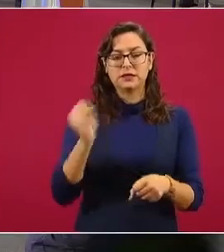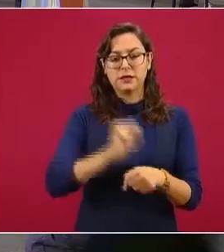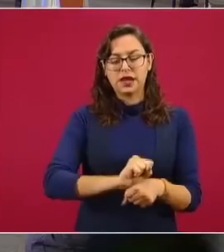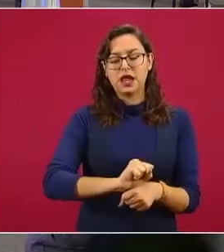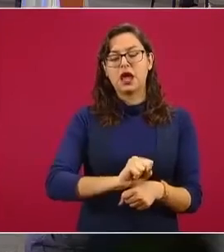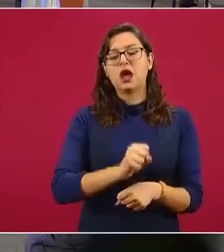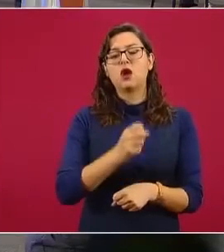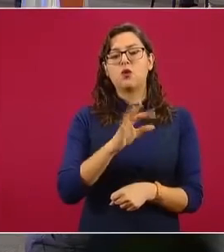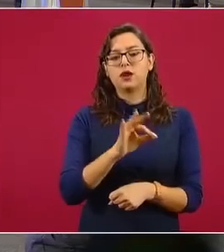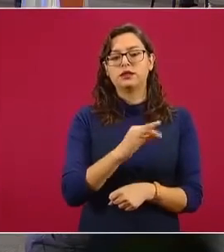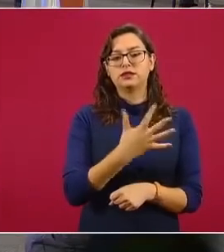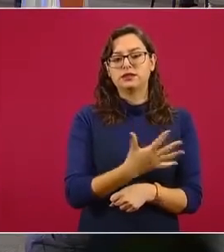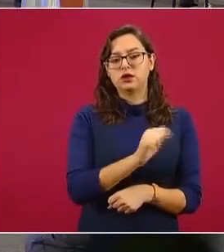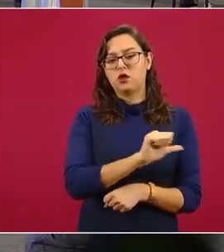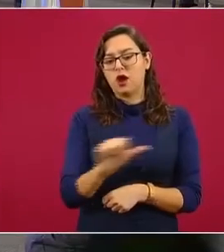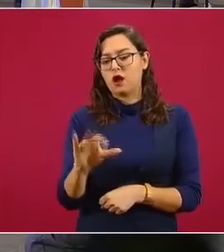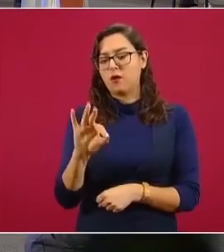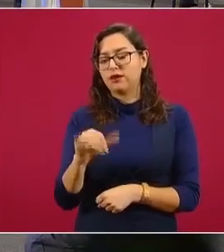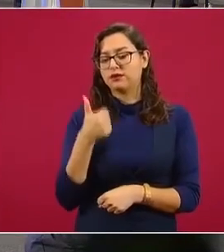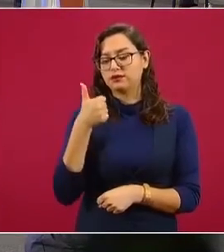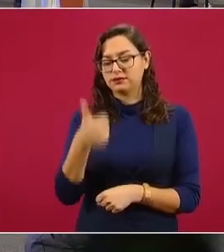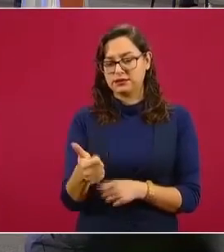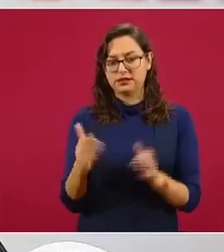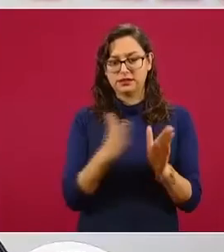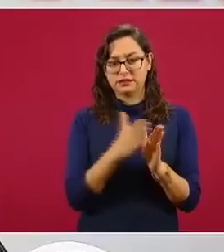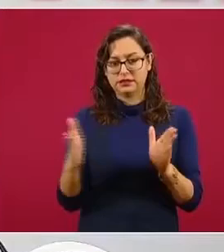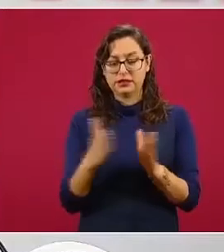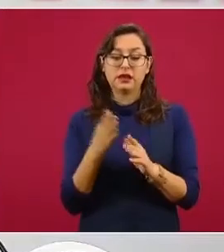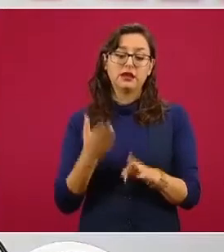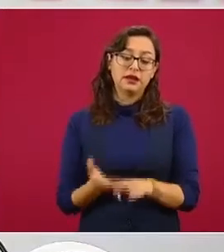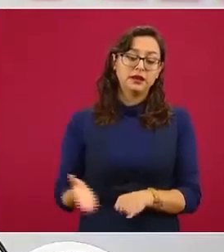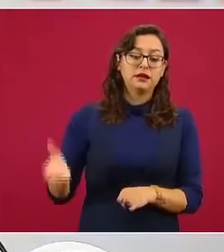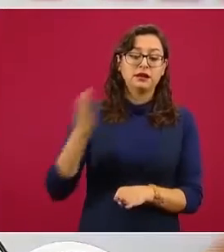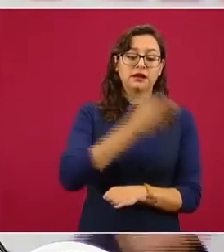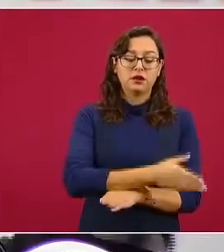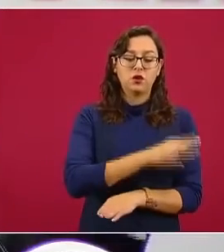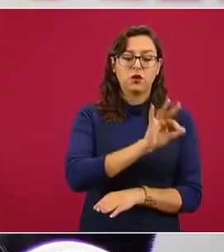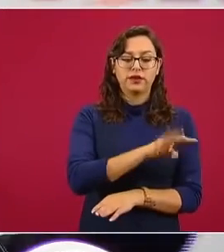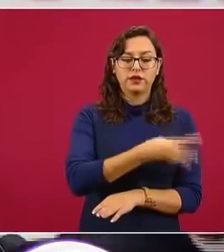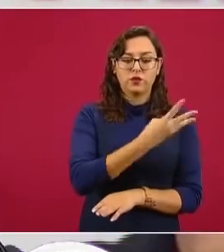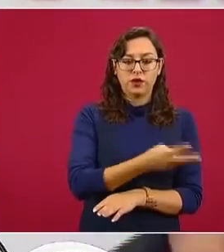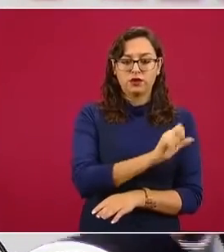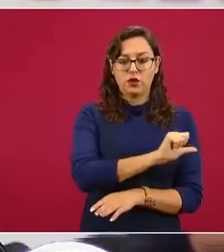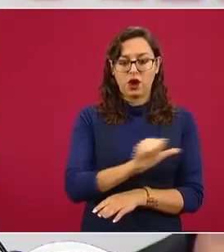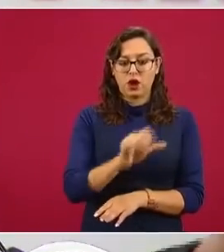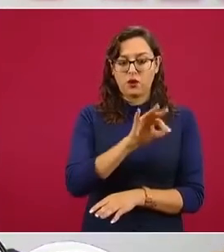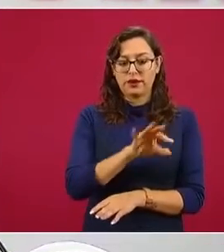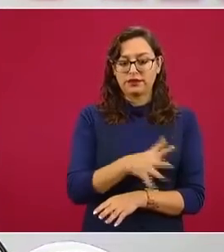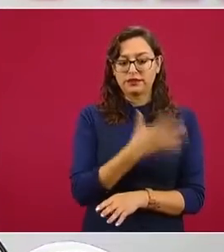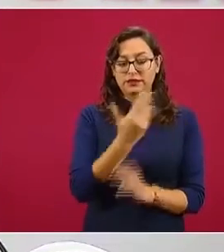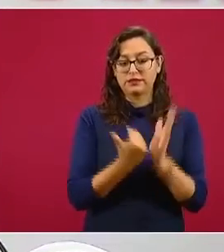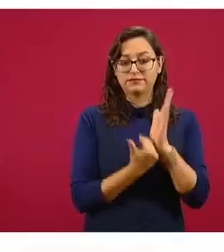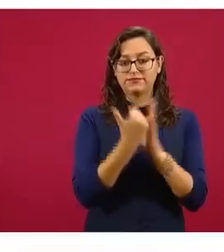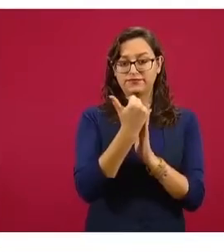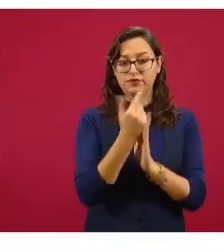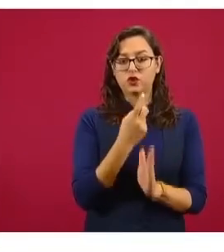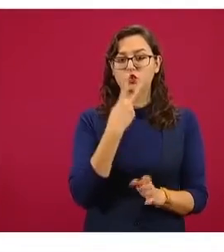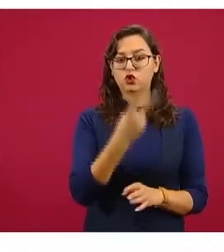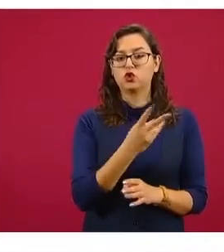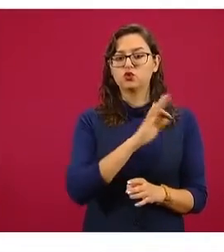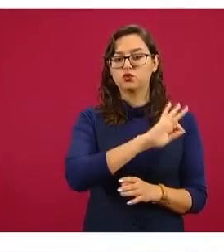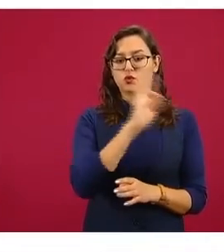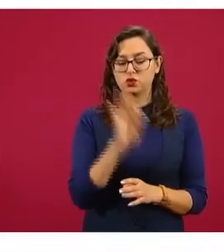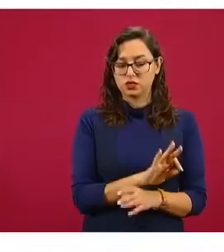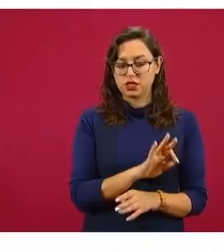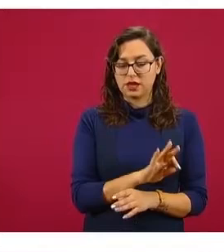46. Recordarán que la semana anterior, entre la 44 y la 45, tuvimos un incremento de más 2%